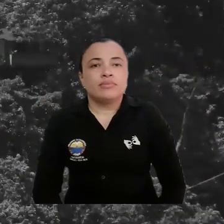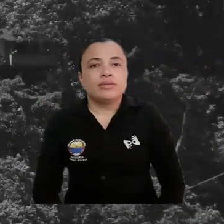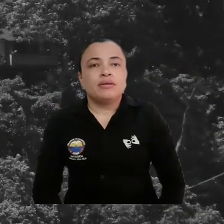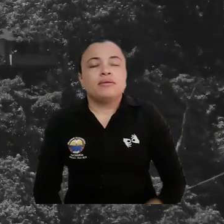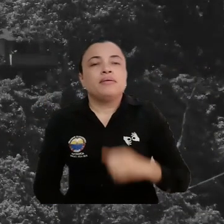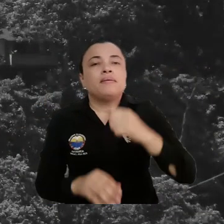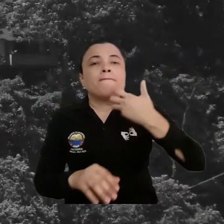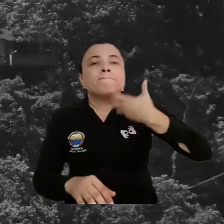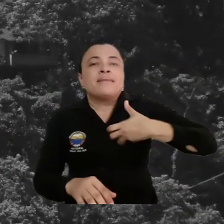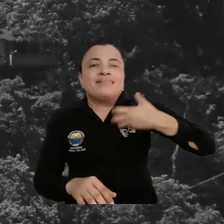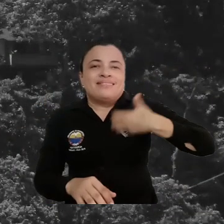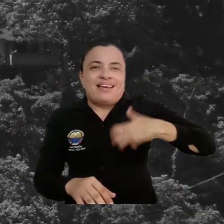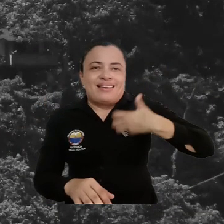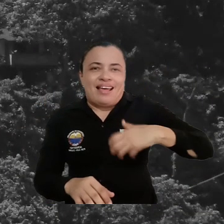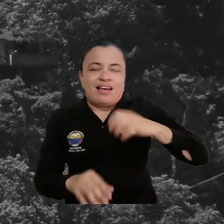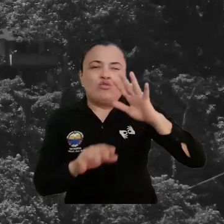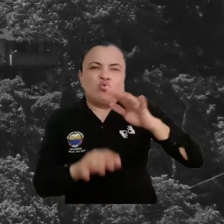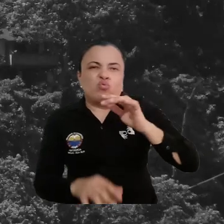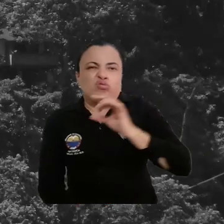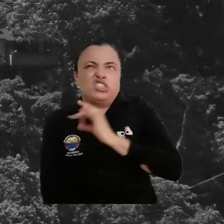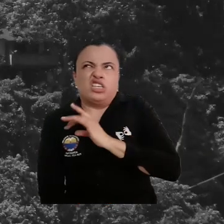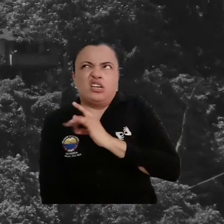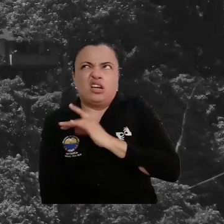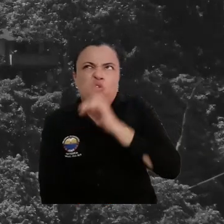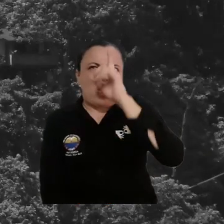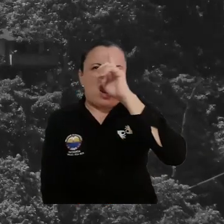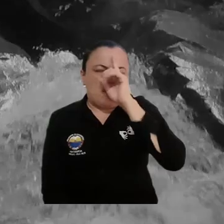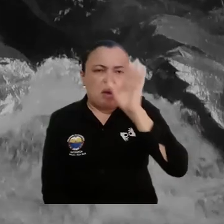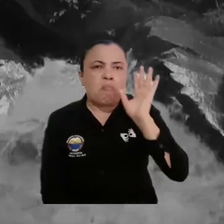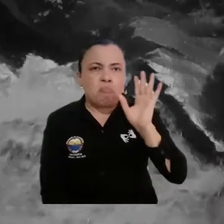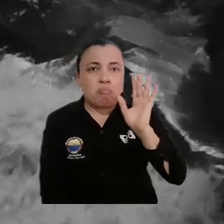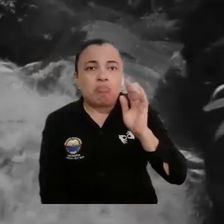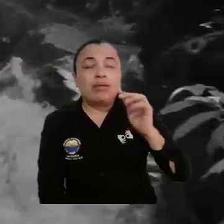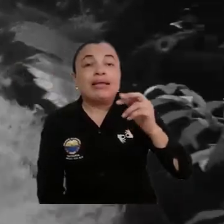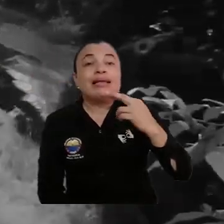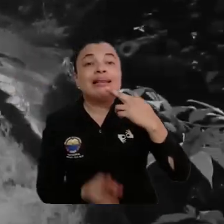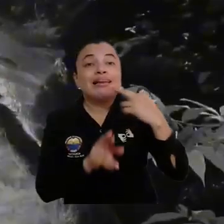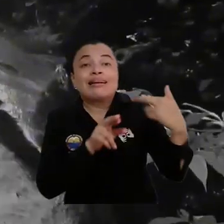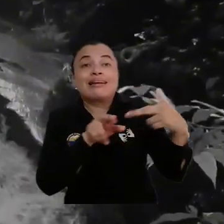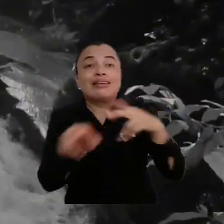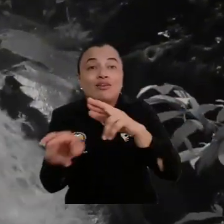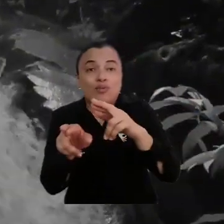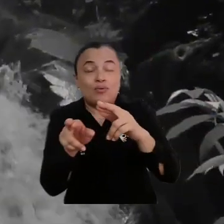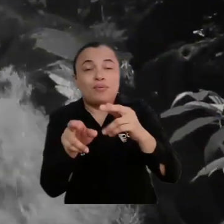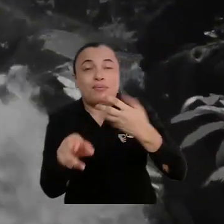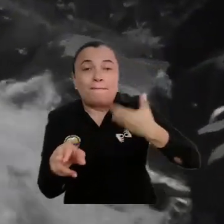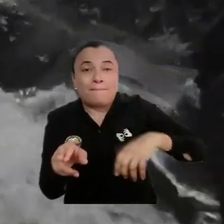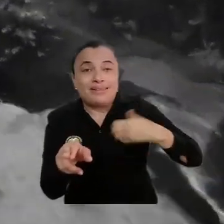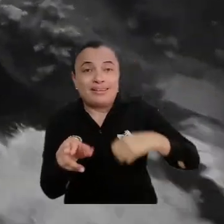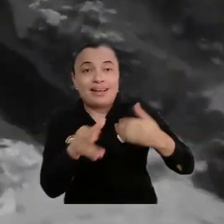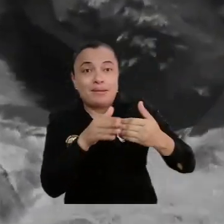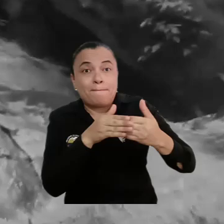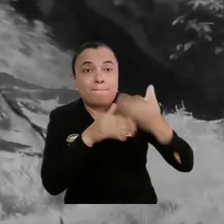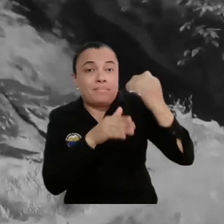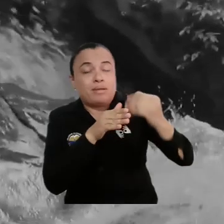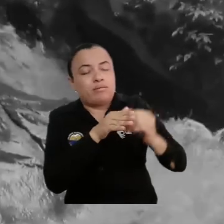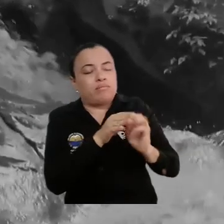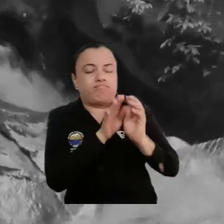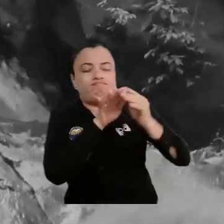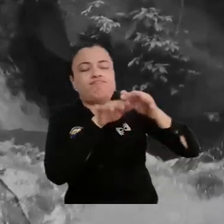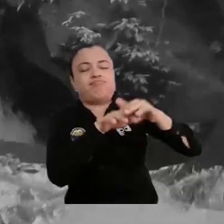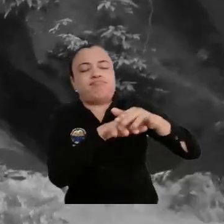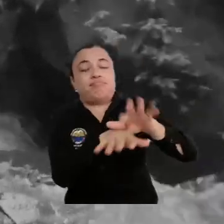Manzanares era de chilenos alemanes, algo así. O sea, el río Manzanares cuando nace divide las dos